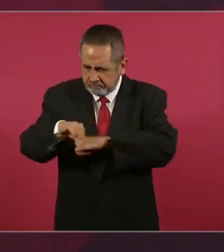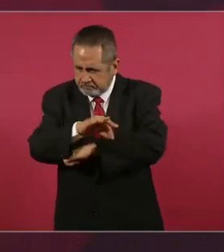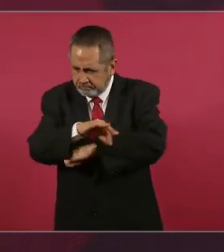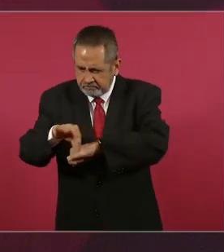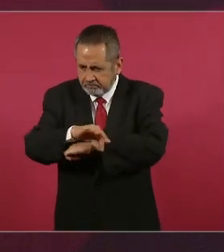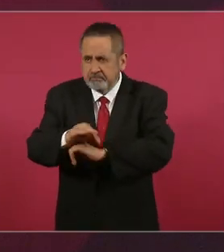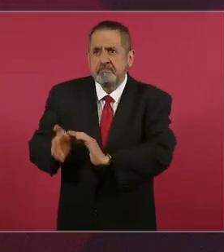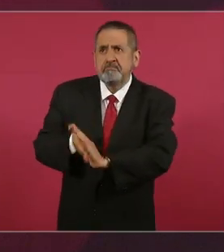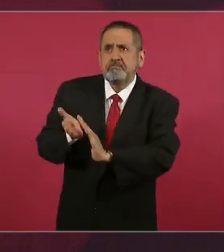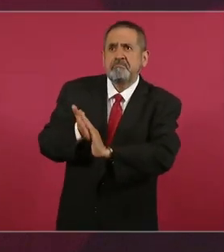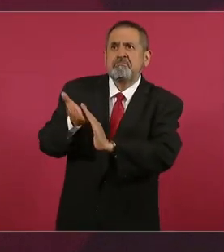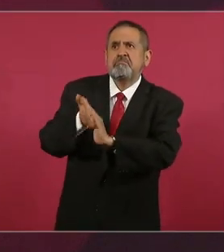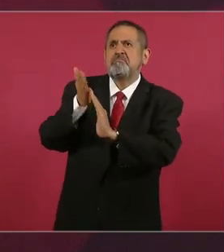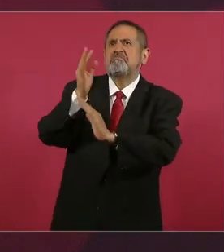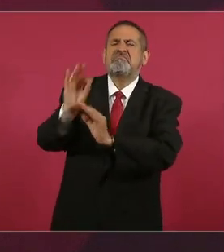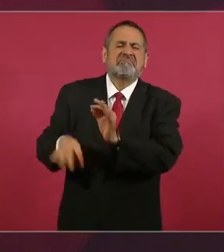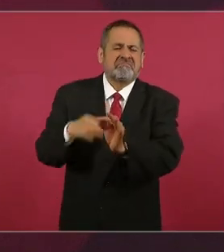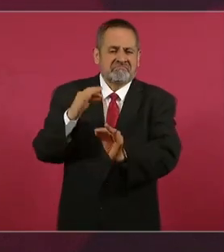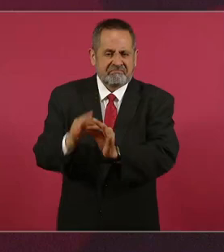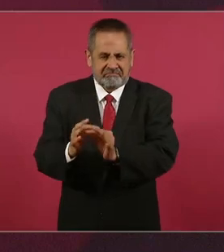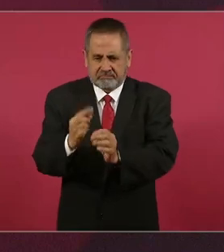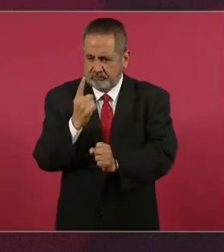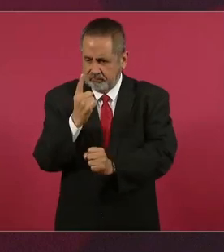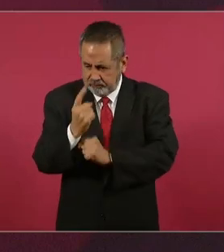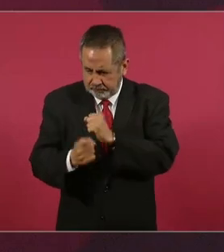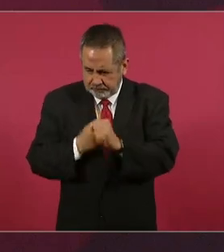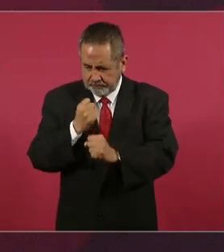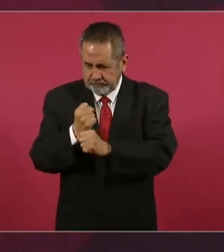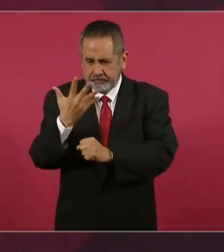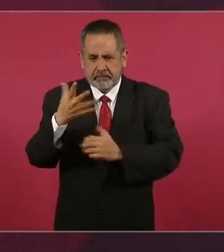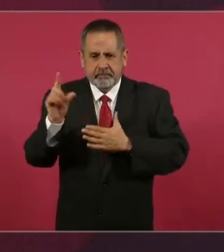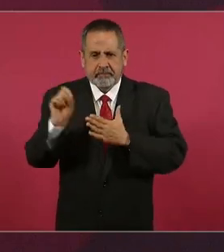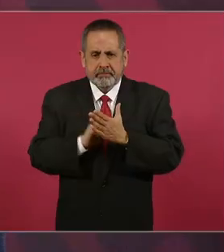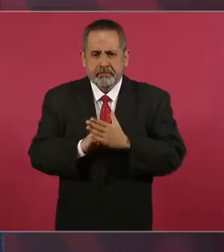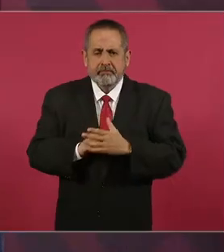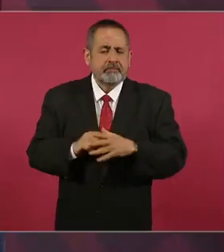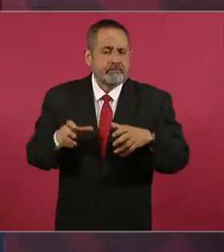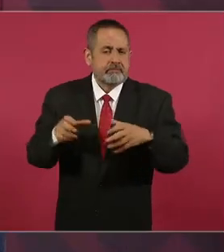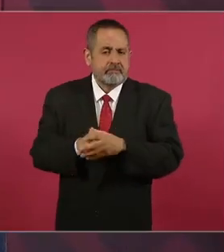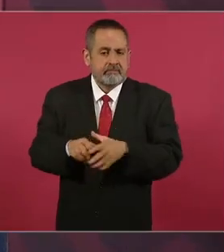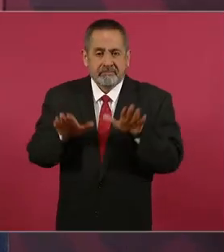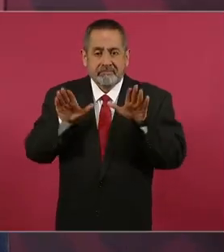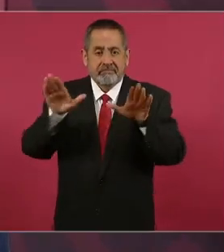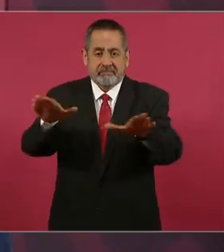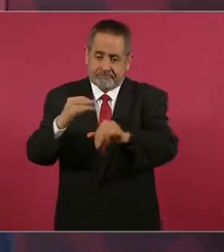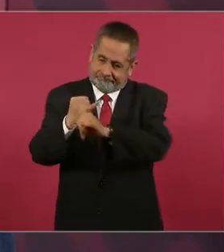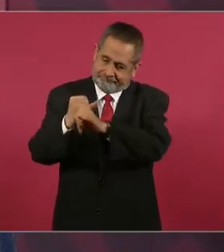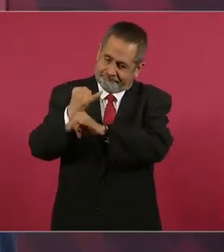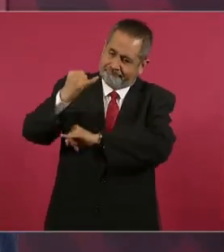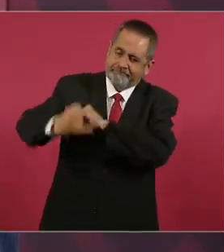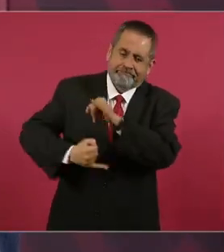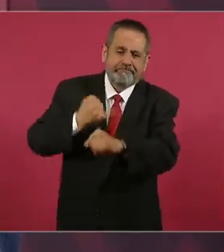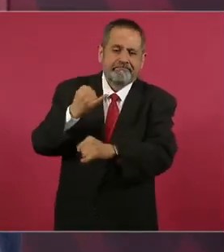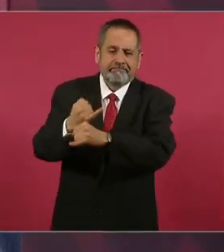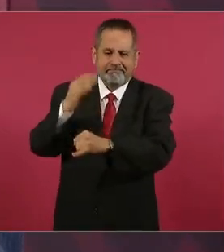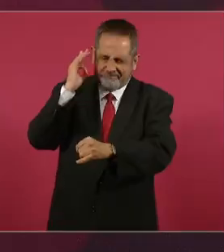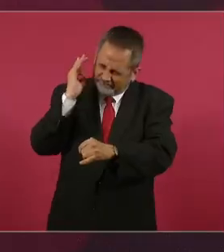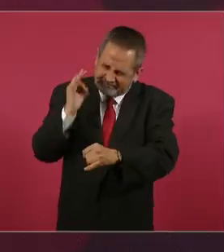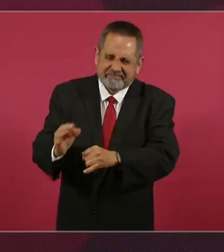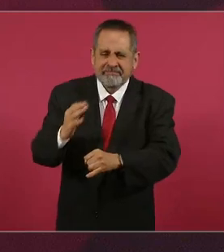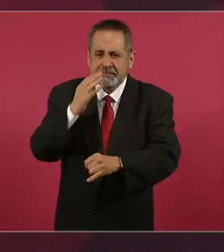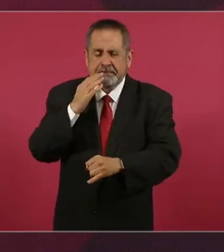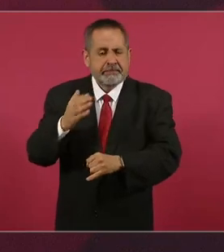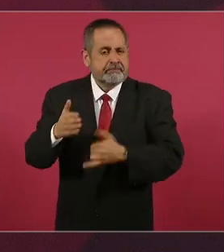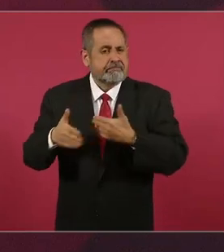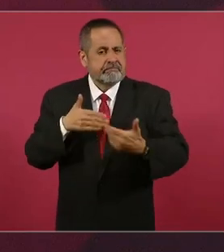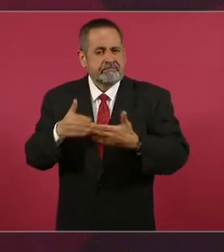Un año, cinco meses. Y es un aeropuerto internacional. A los